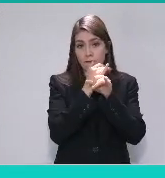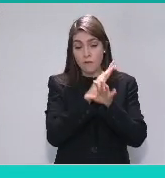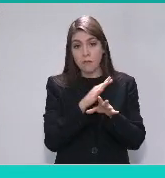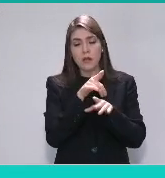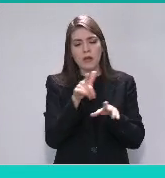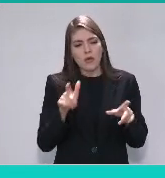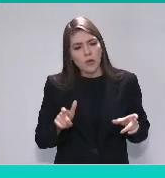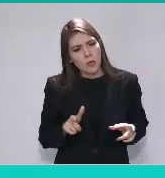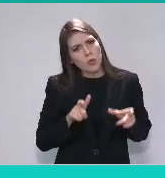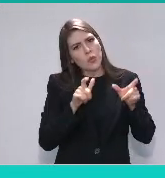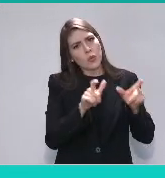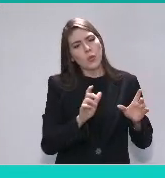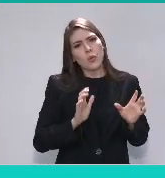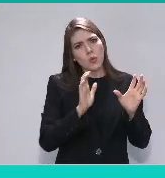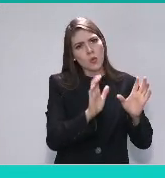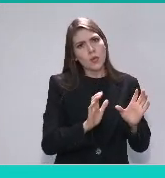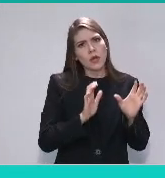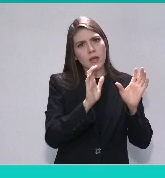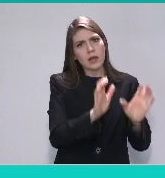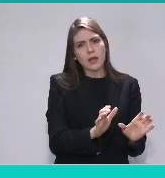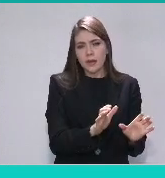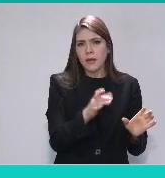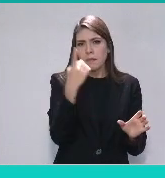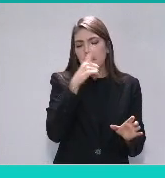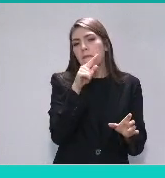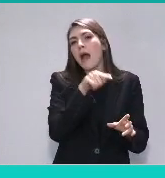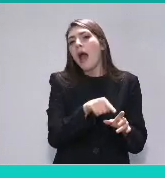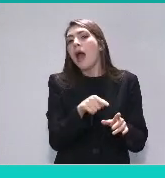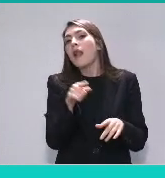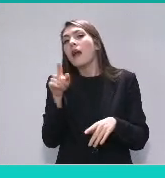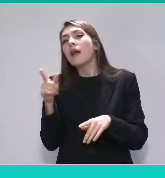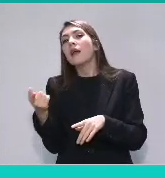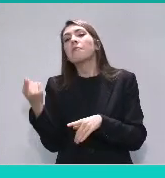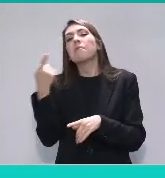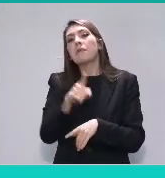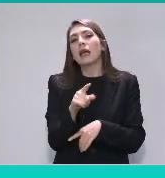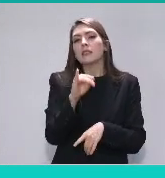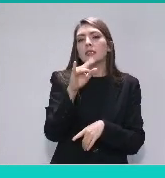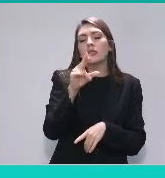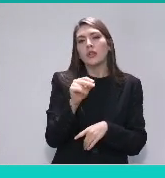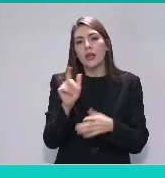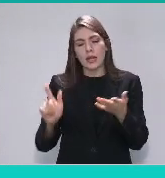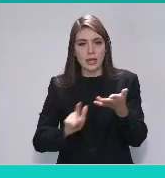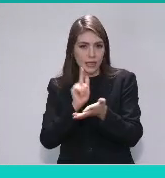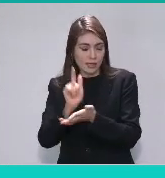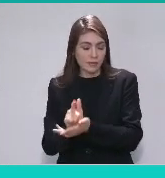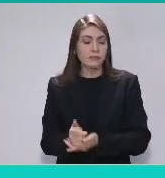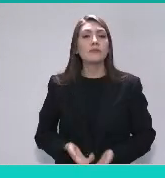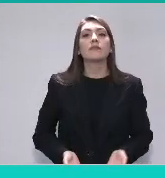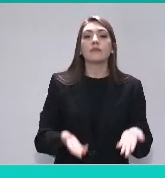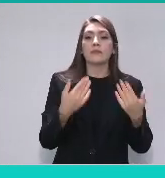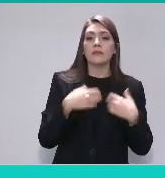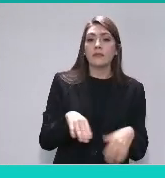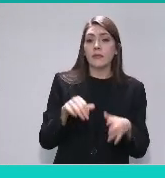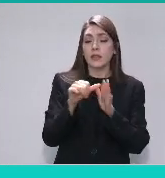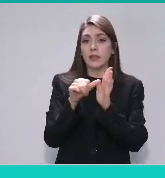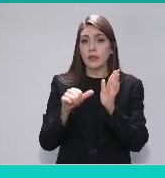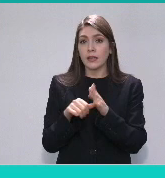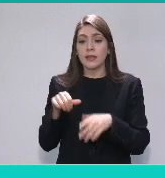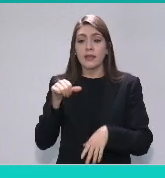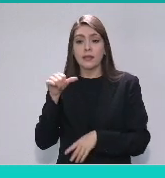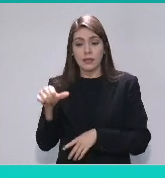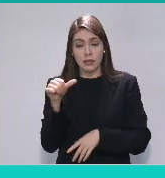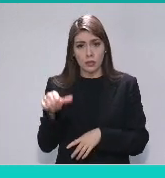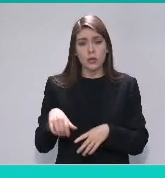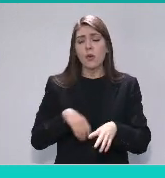los términos y con las excepciones que fije en las leyes el artículo 16 toda persona tiene derecho a la protección